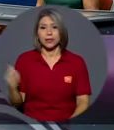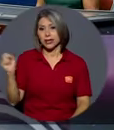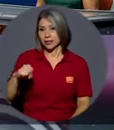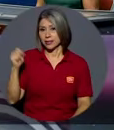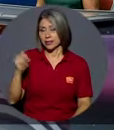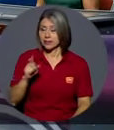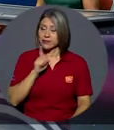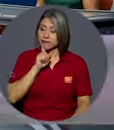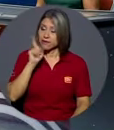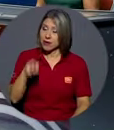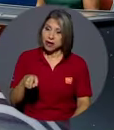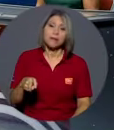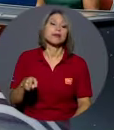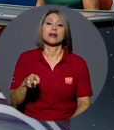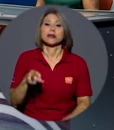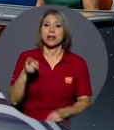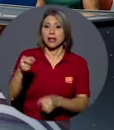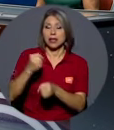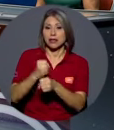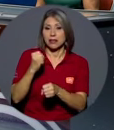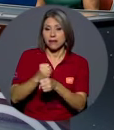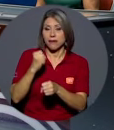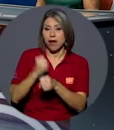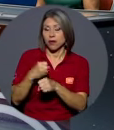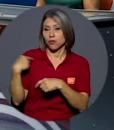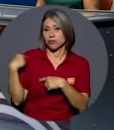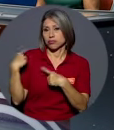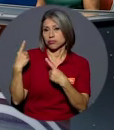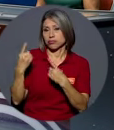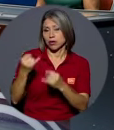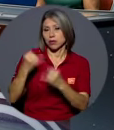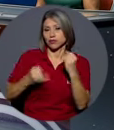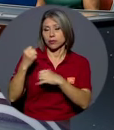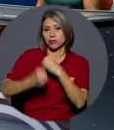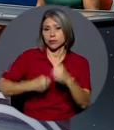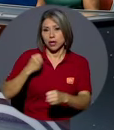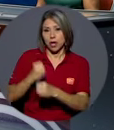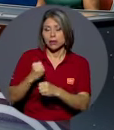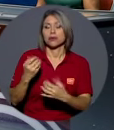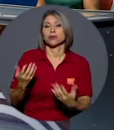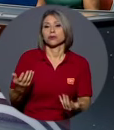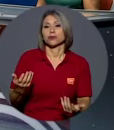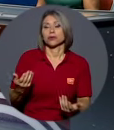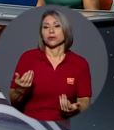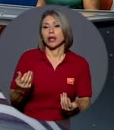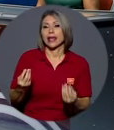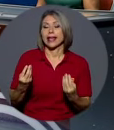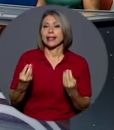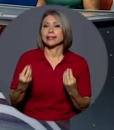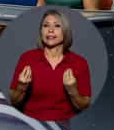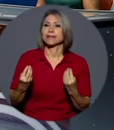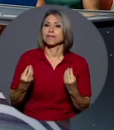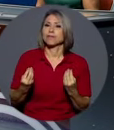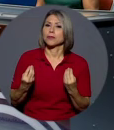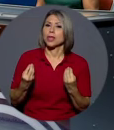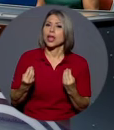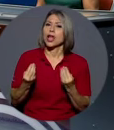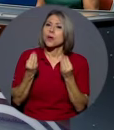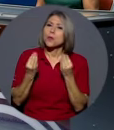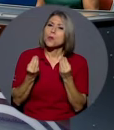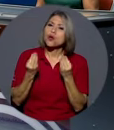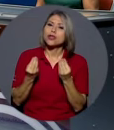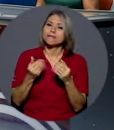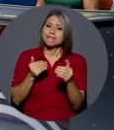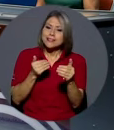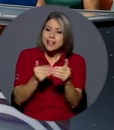Sí, realmente igual dentro del trabajo que se ha venido haciendo en los últimos años es muy